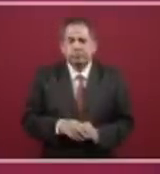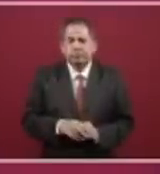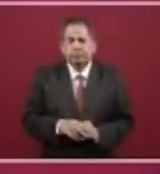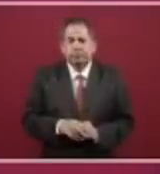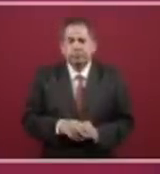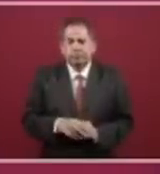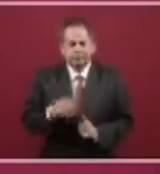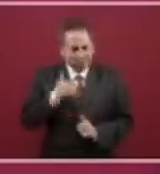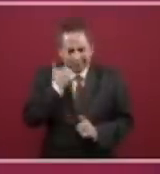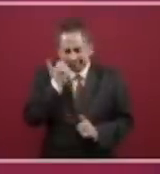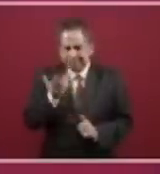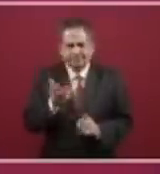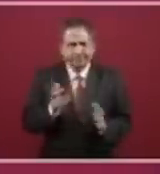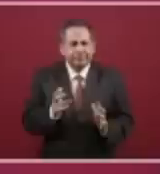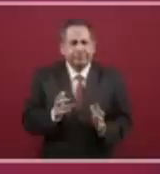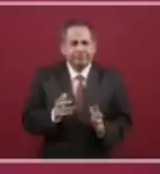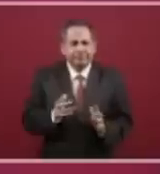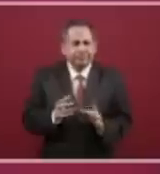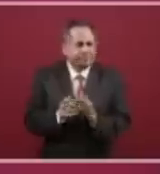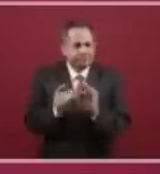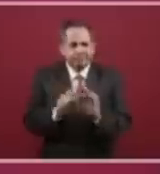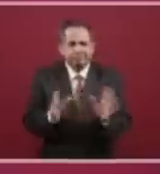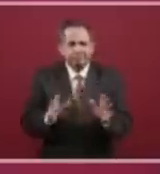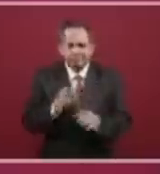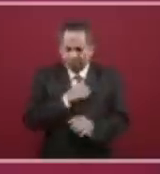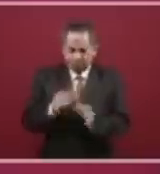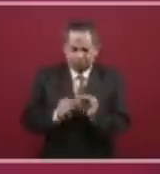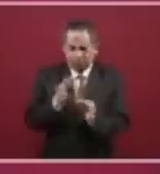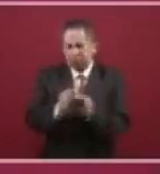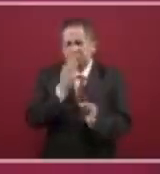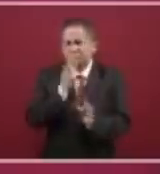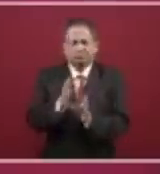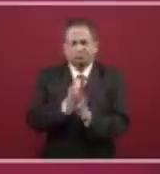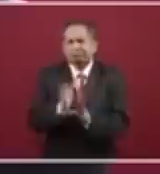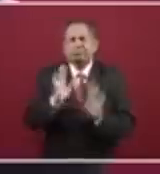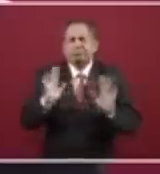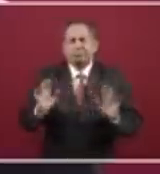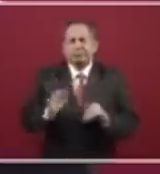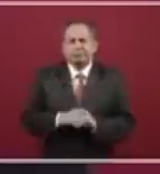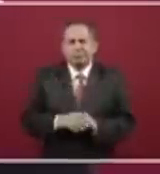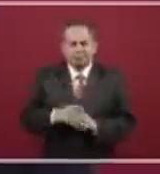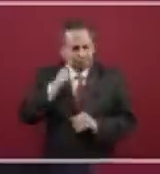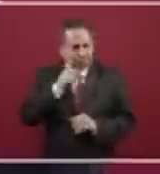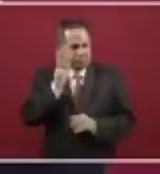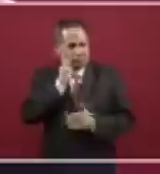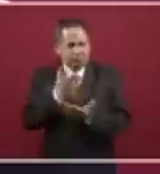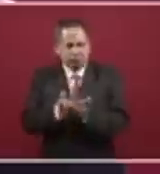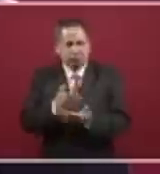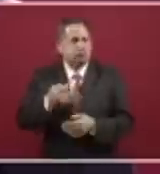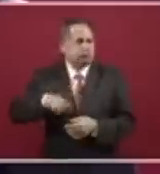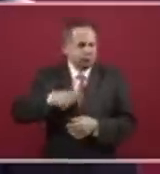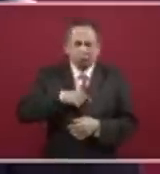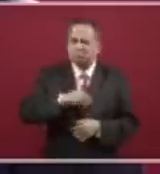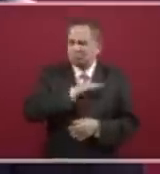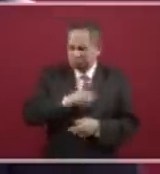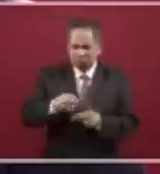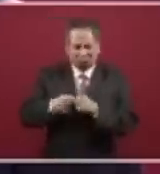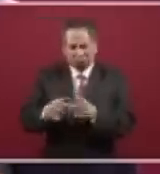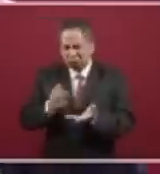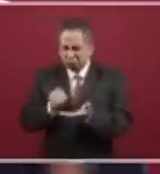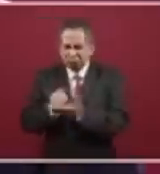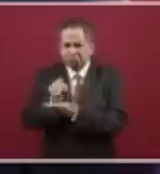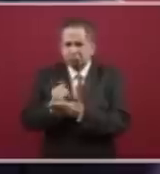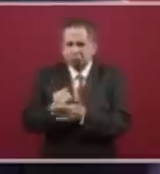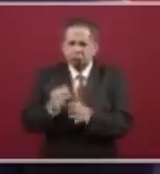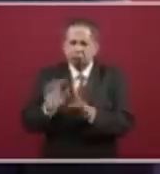queremos cumplir bien y que conste que podríamos nosotros hacer